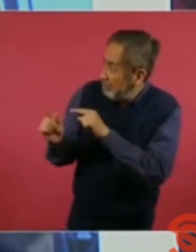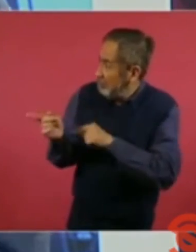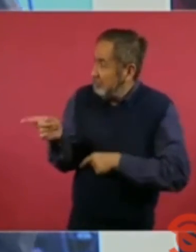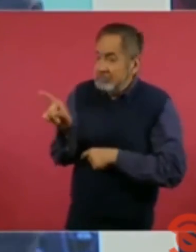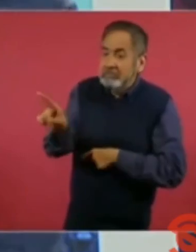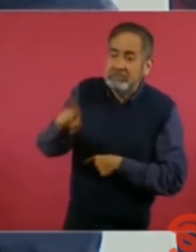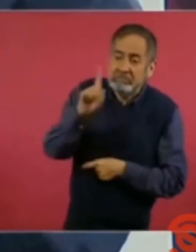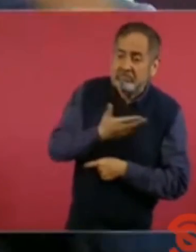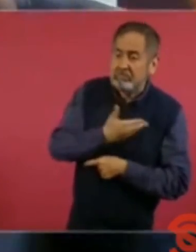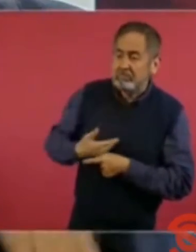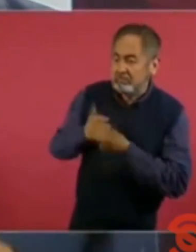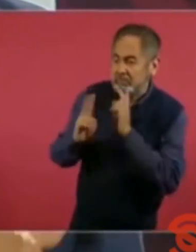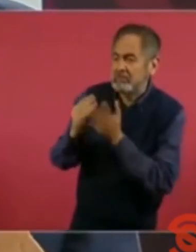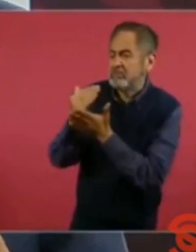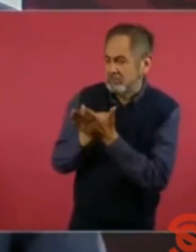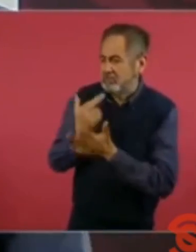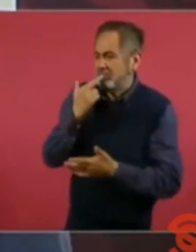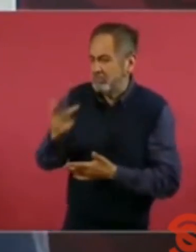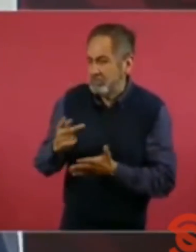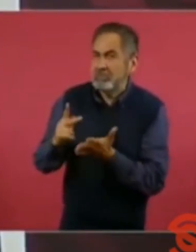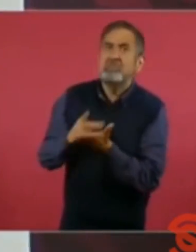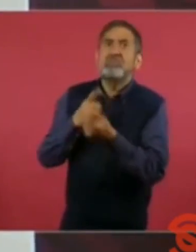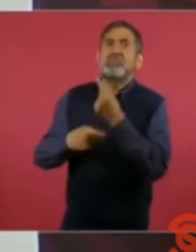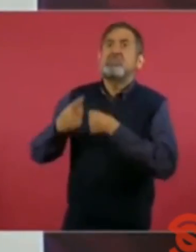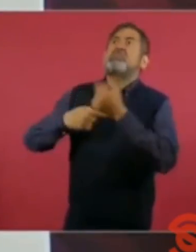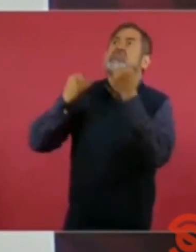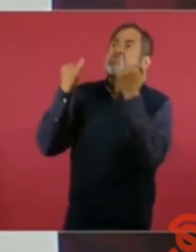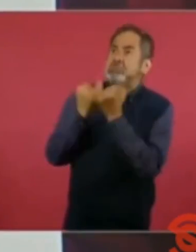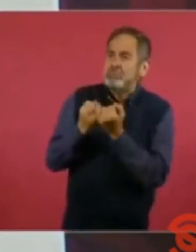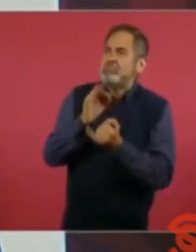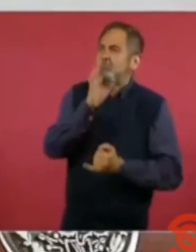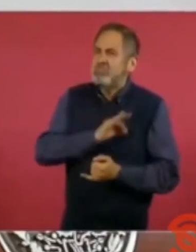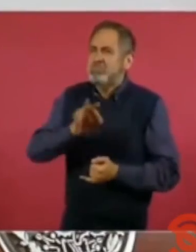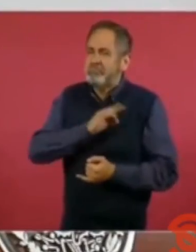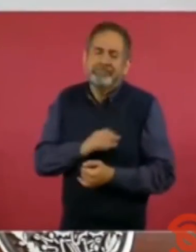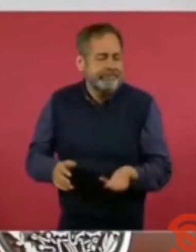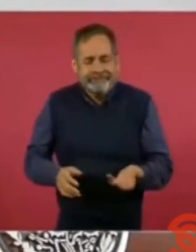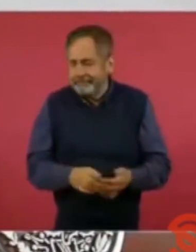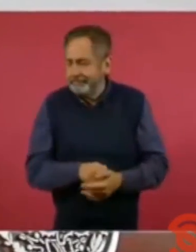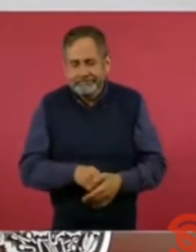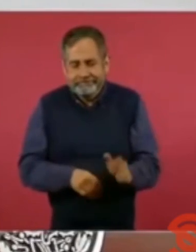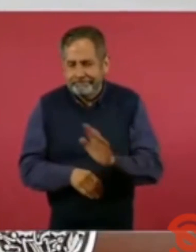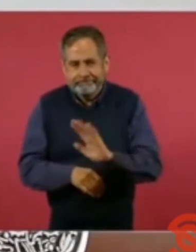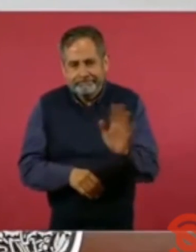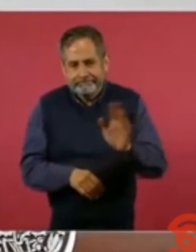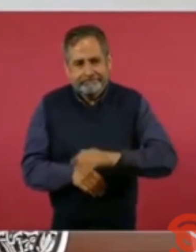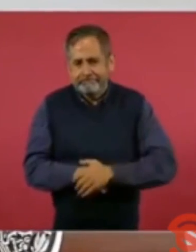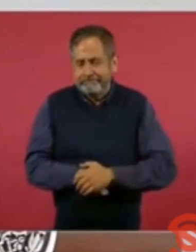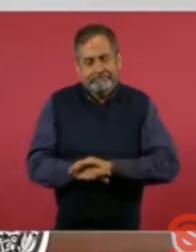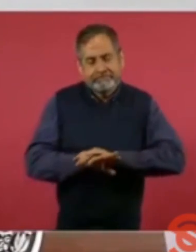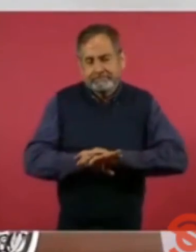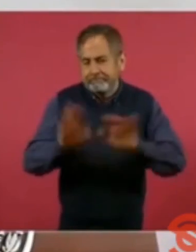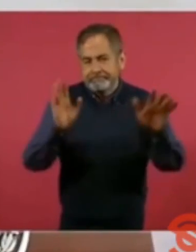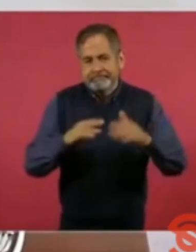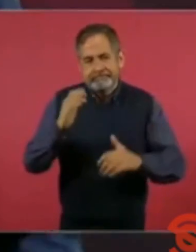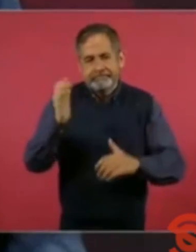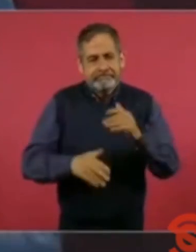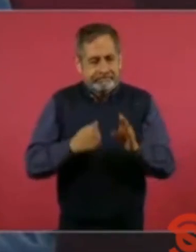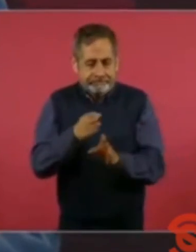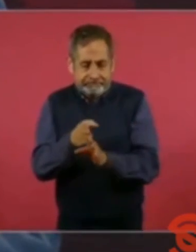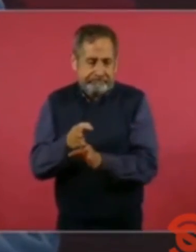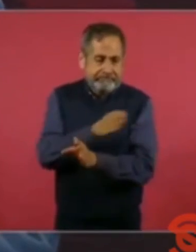¿no?, de que van a regresar a lo de antes. No, ya antes